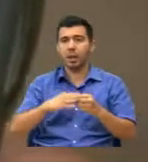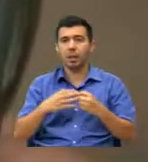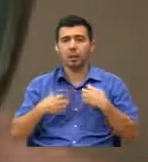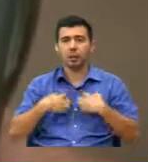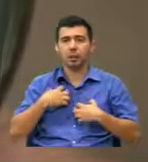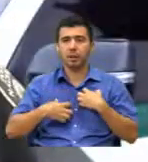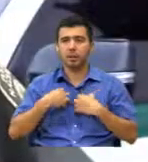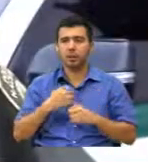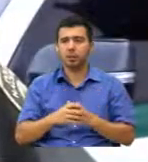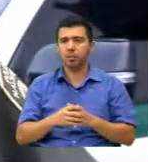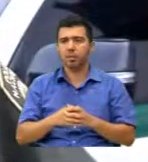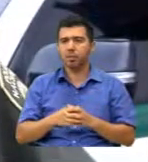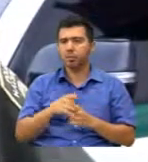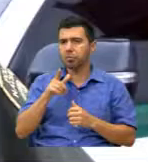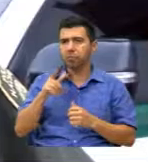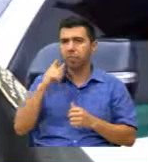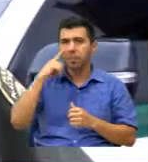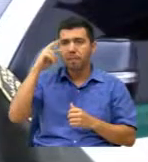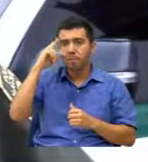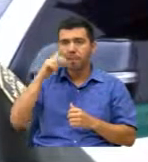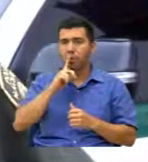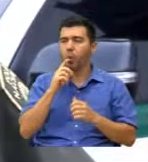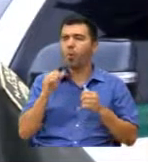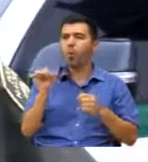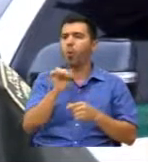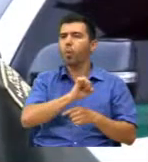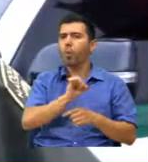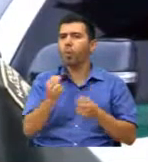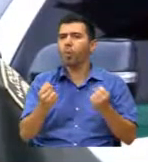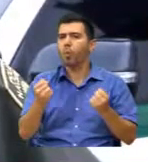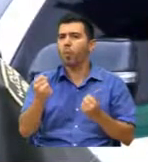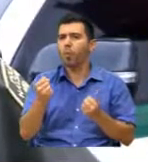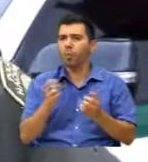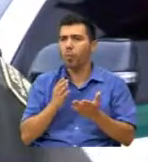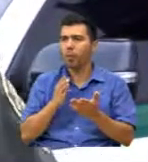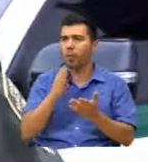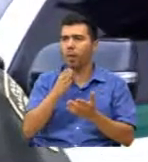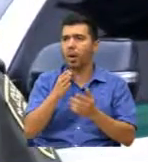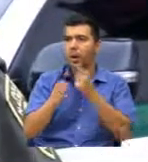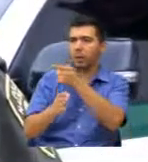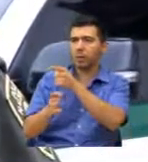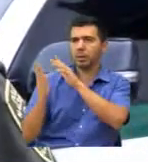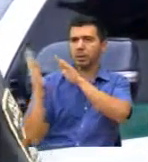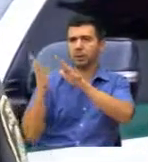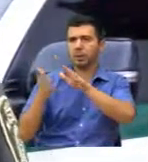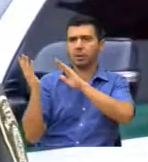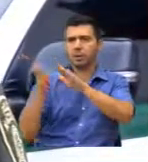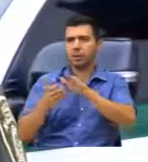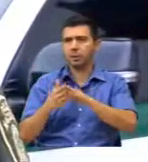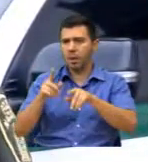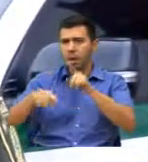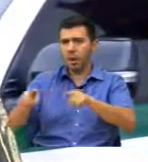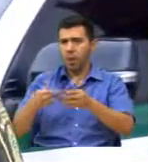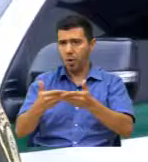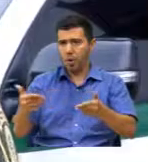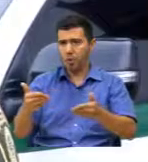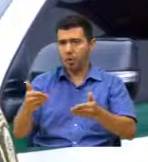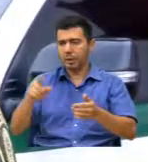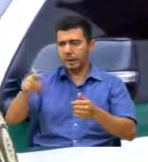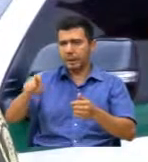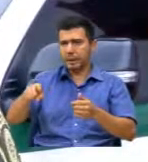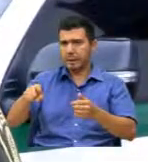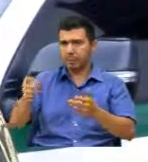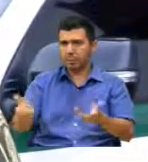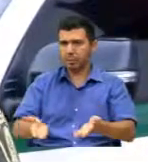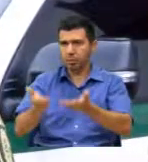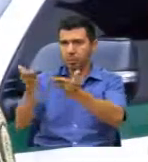estimulante que va a llegar un trasteo y en el trasteo va unos elementos que tienen un valor pero que necesitan que lo